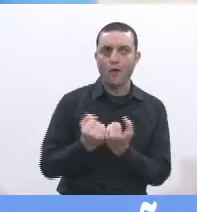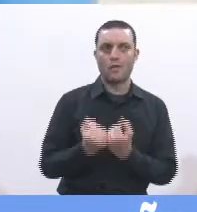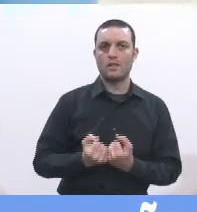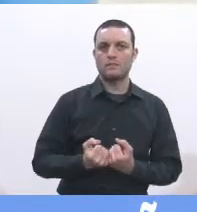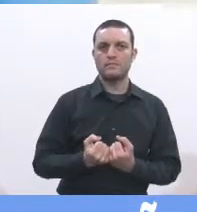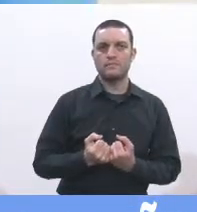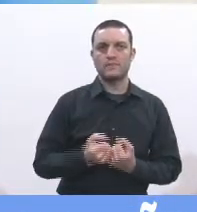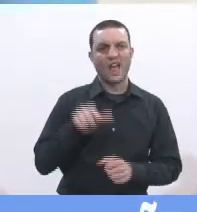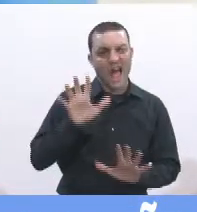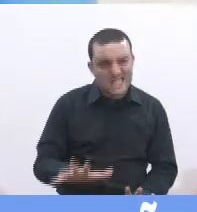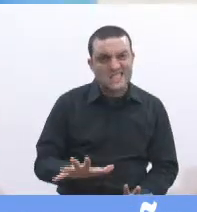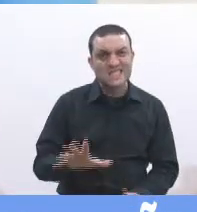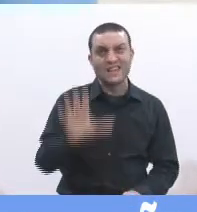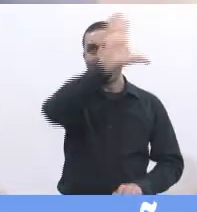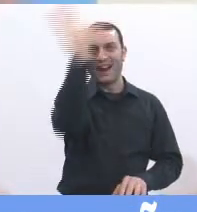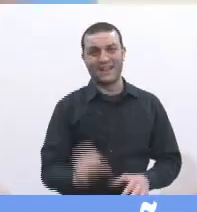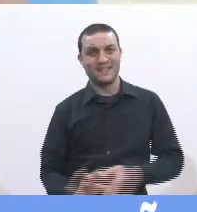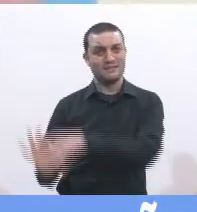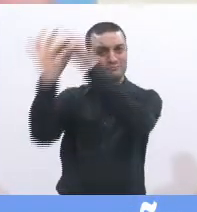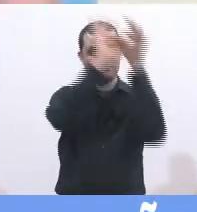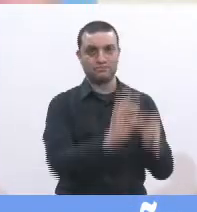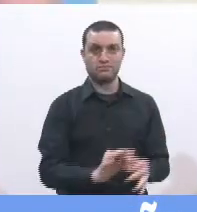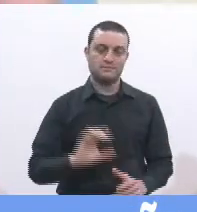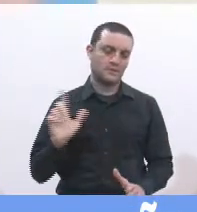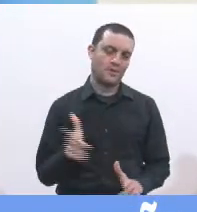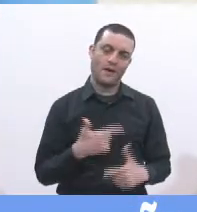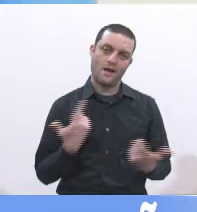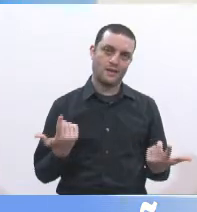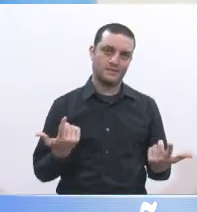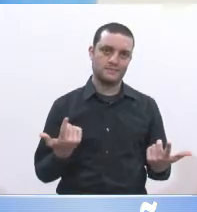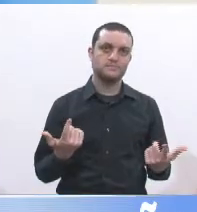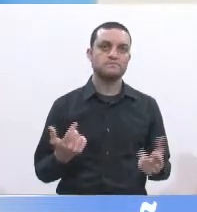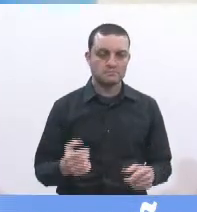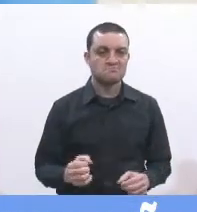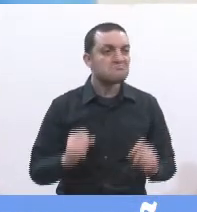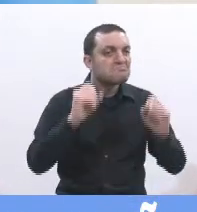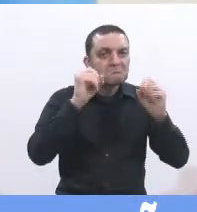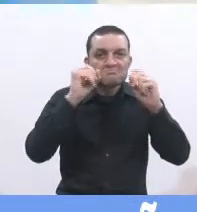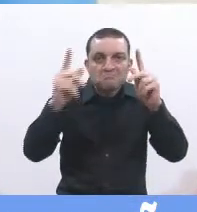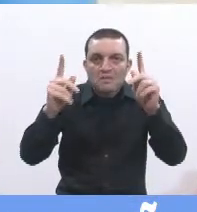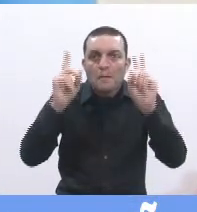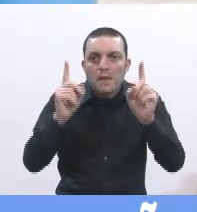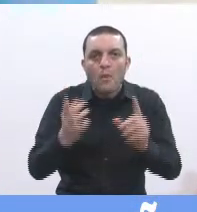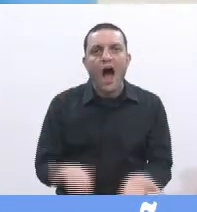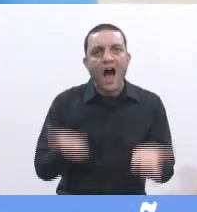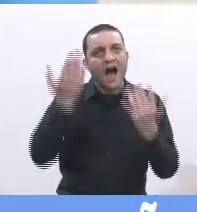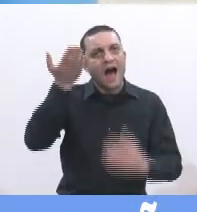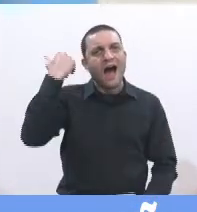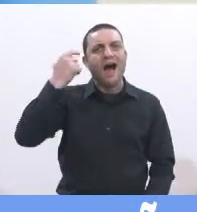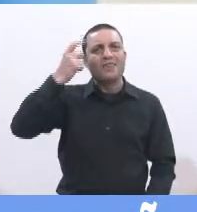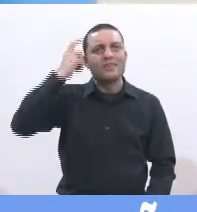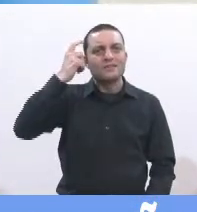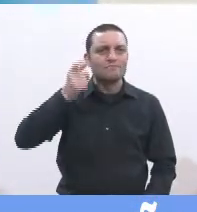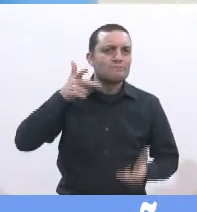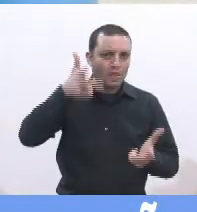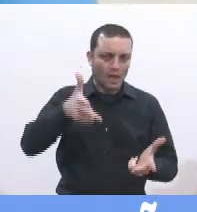quieren construir? Mire, la Ciudad de Buenos Aires va a dejar de percibir, lo dijo el senador Lustó, un montón de plata. A